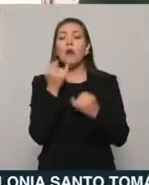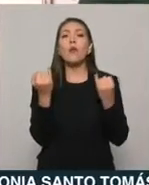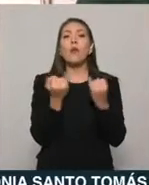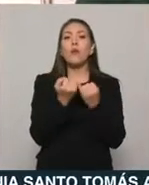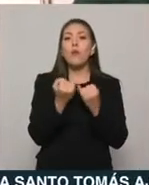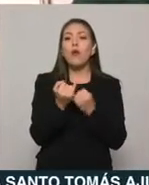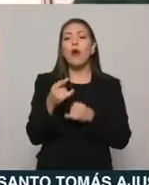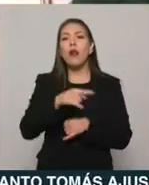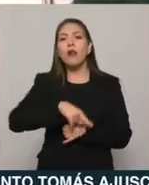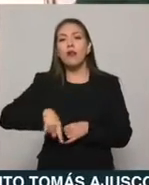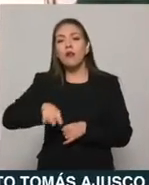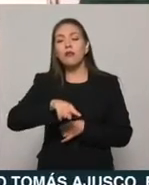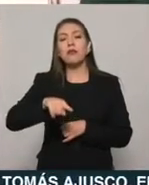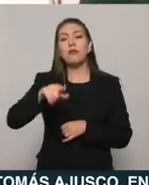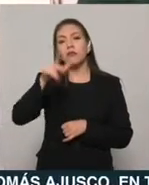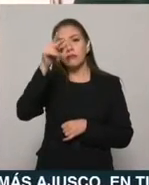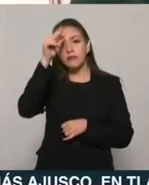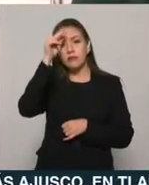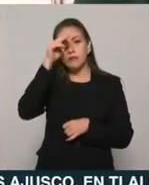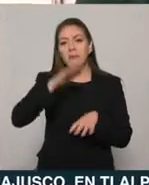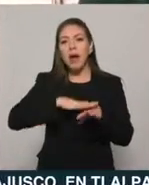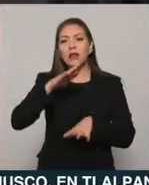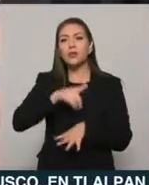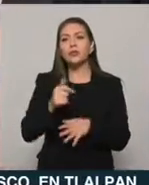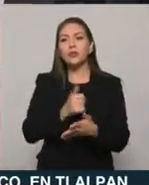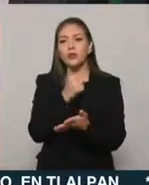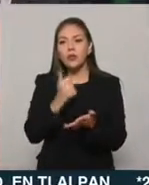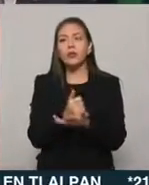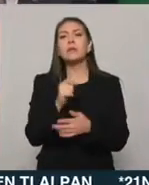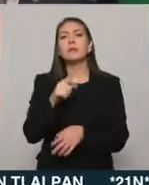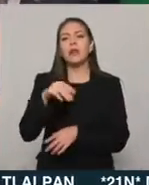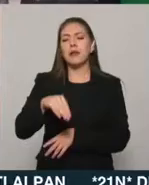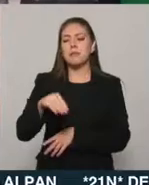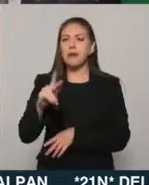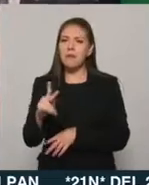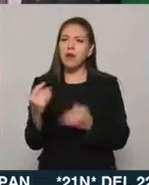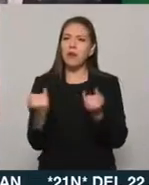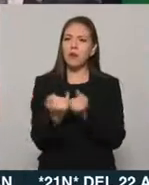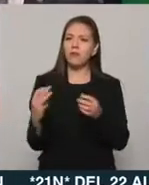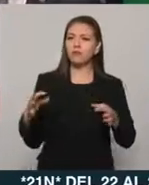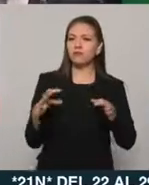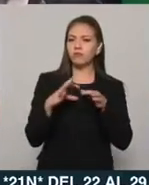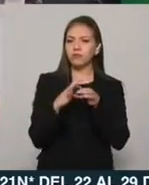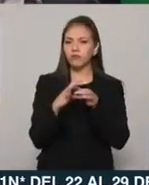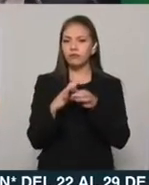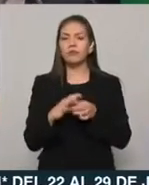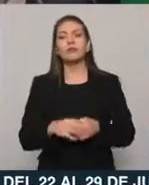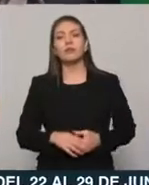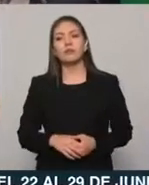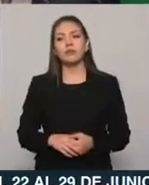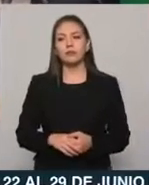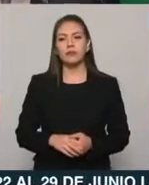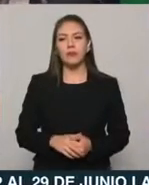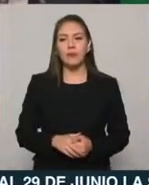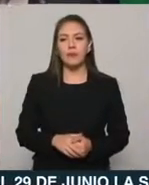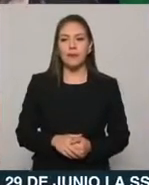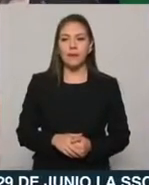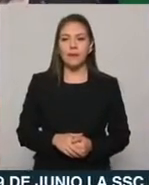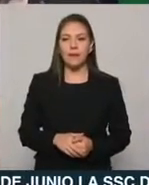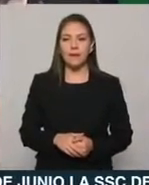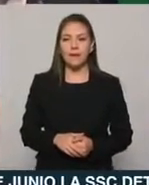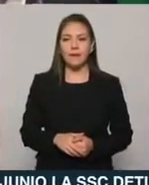ciudad, en combinación con el Ministerio Público. En las imágenes, Javier Cordero, Saray Mariscal, 21 Noticias.